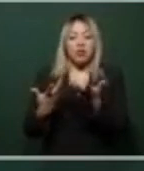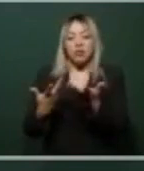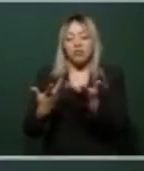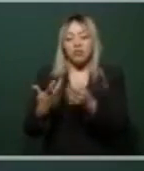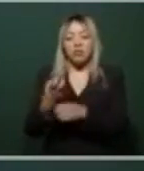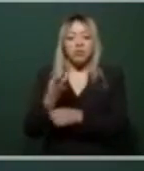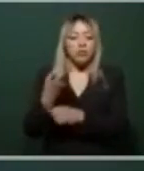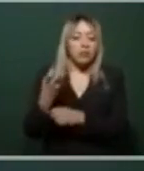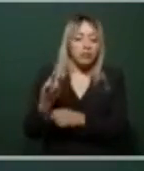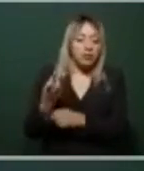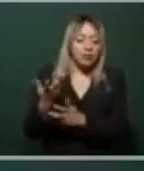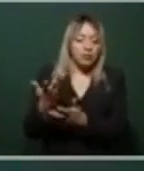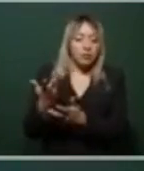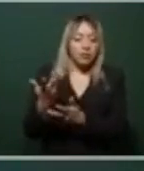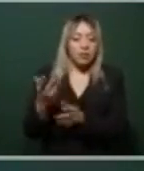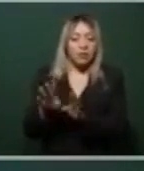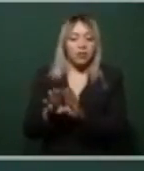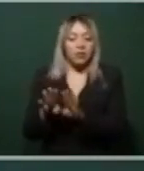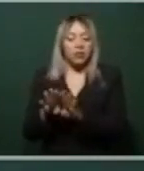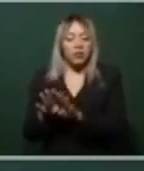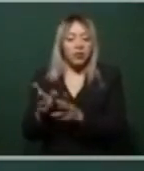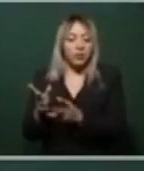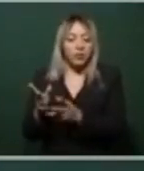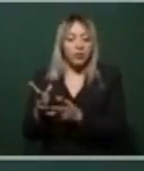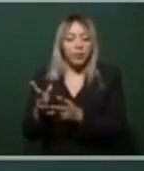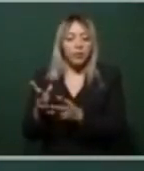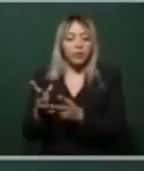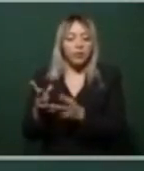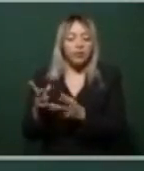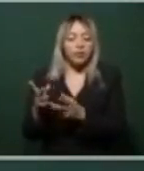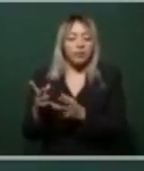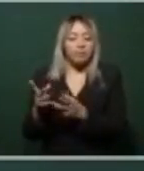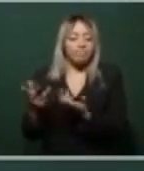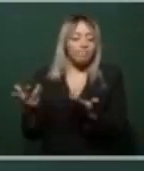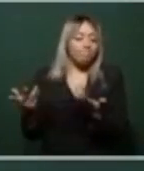van, ¿sí?, en contra